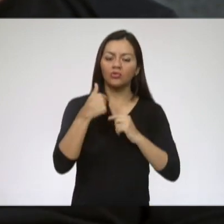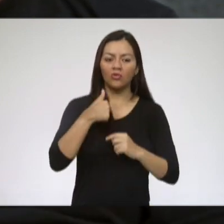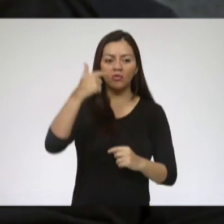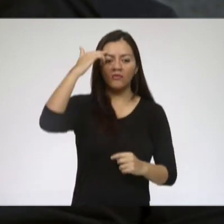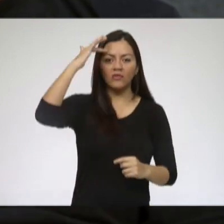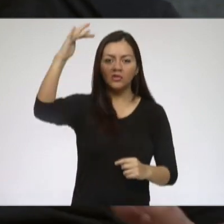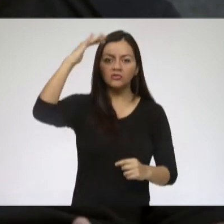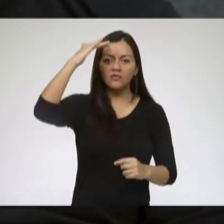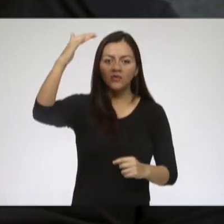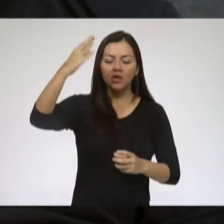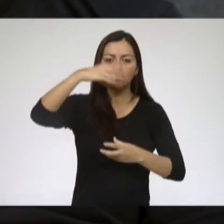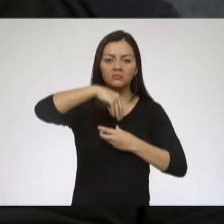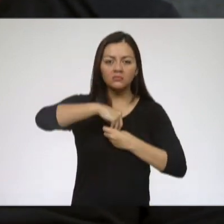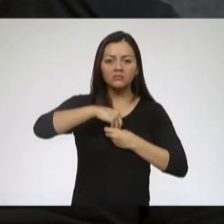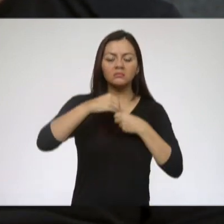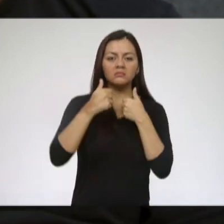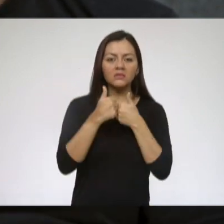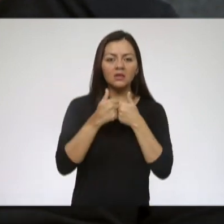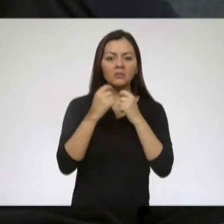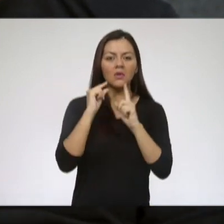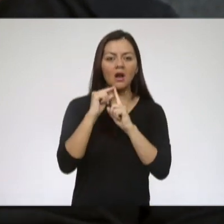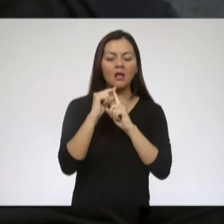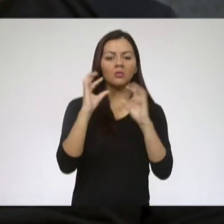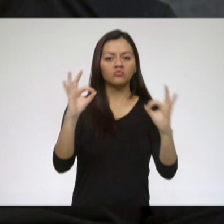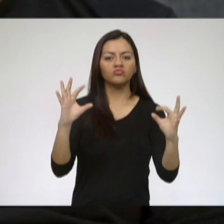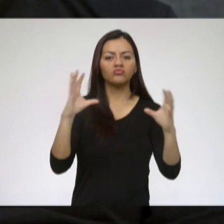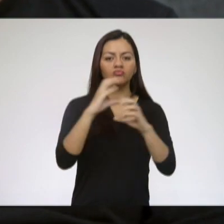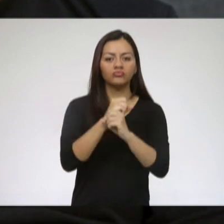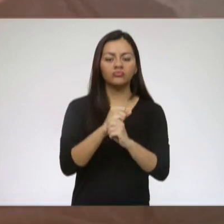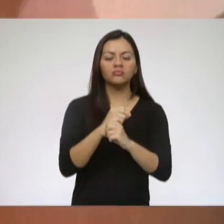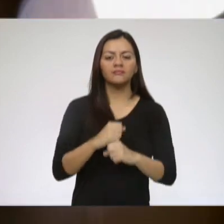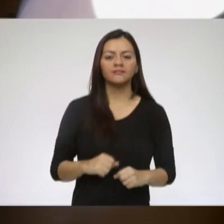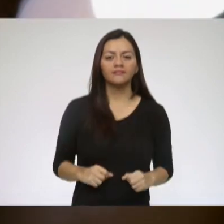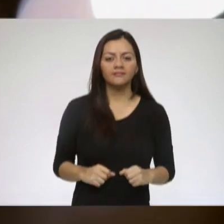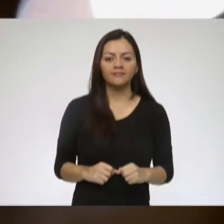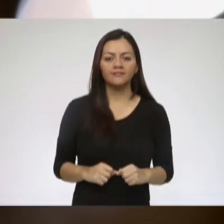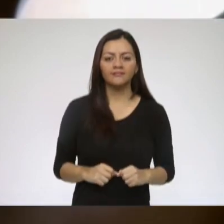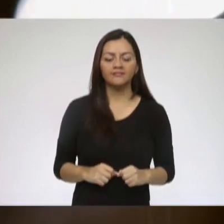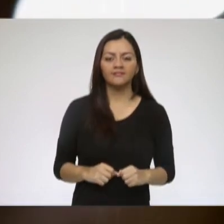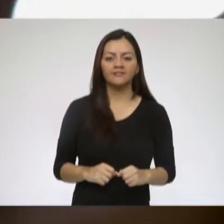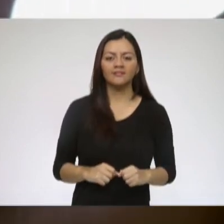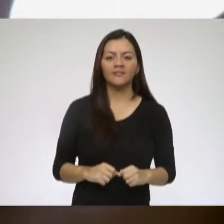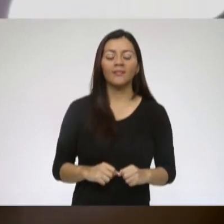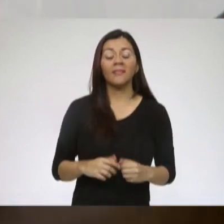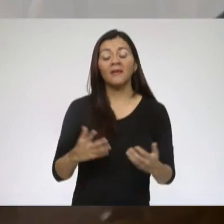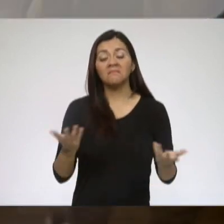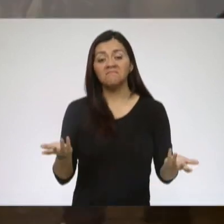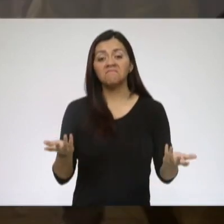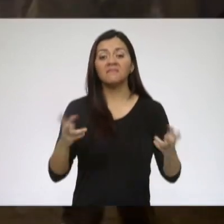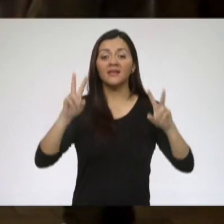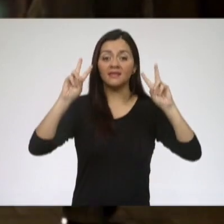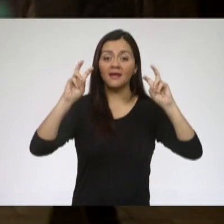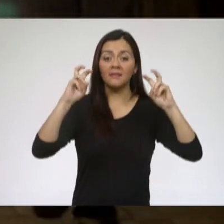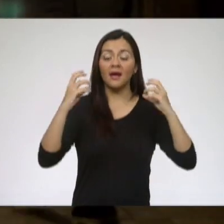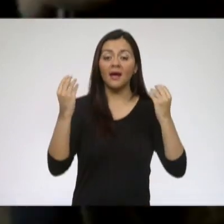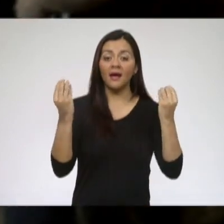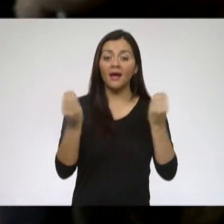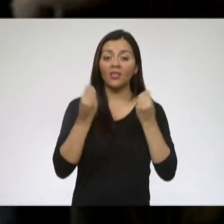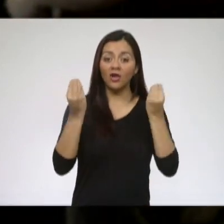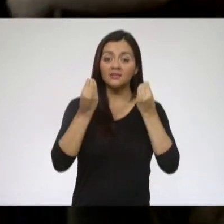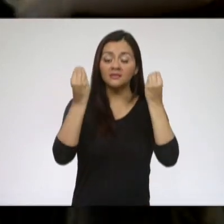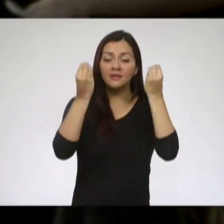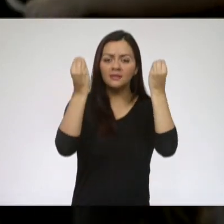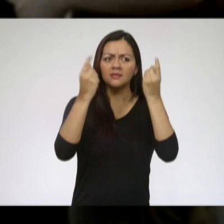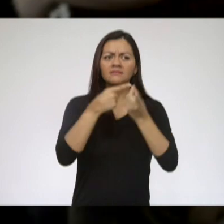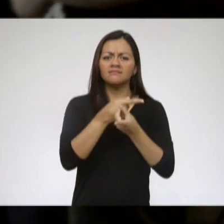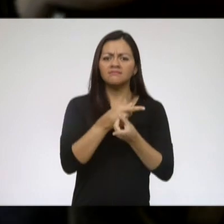pensar, con tu ideología, con palabras, o sea, con un poco más de voz y voto también. Normalmente un adolescente, en el momento en que empieza a vivir, en